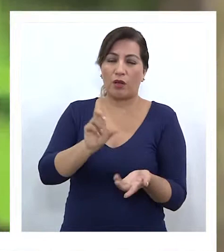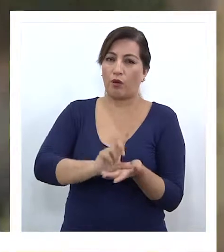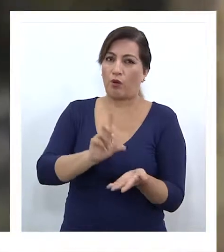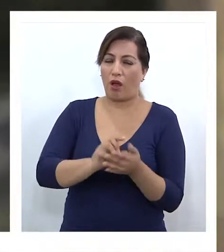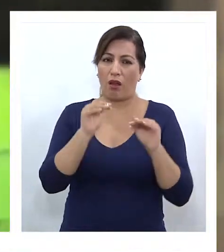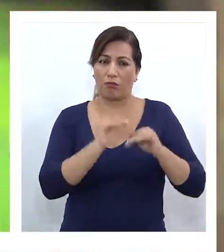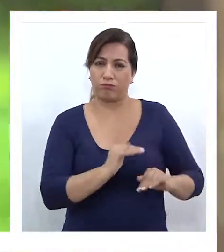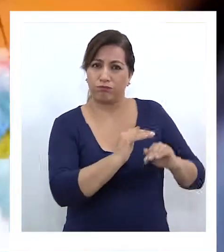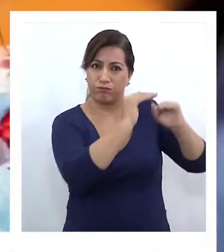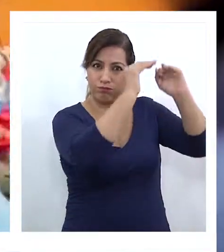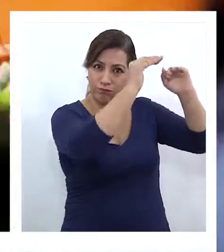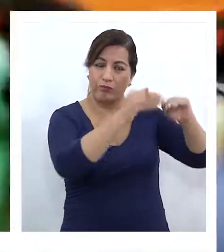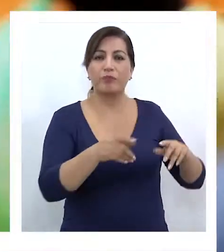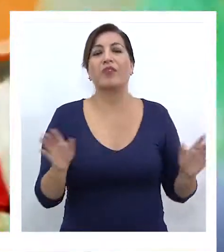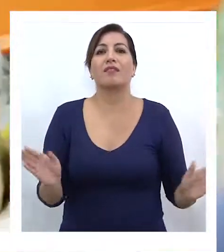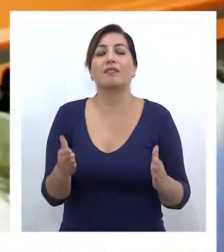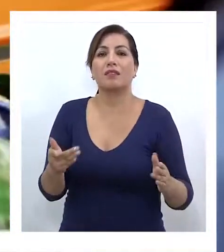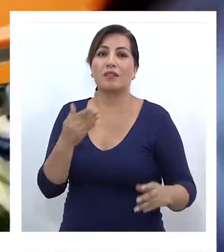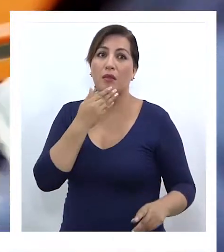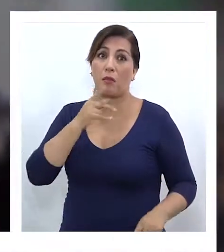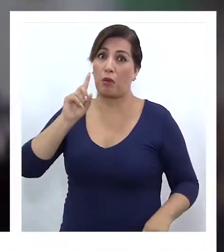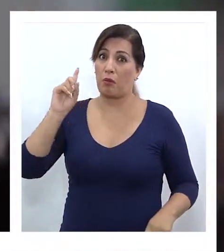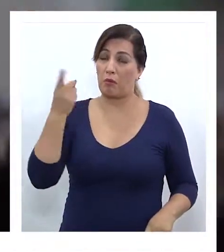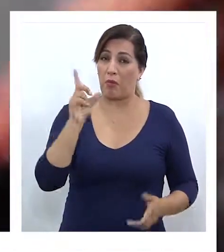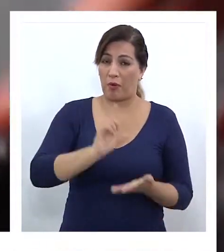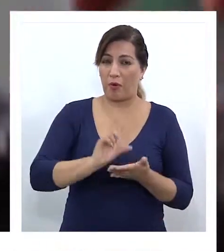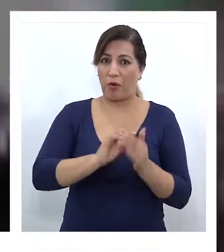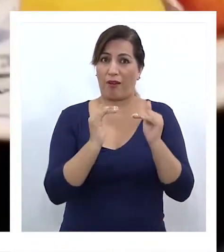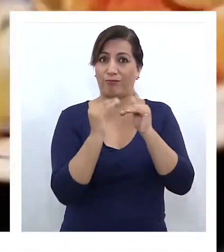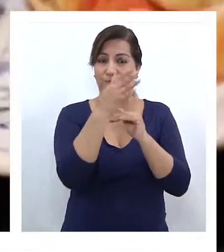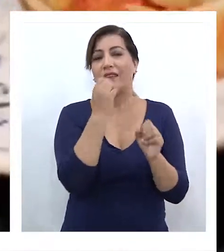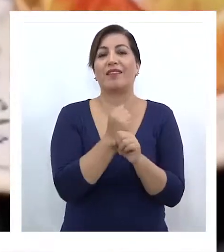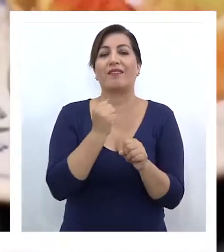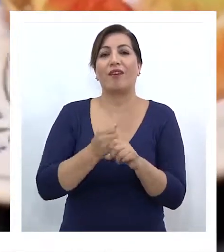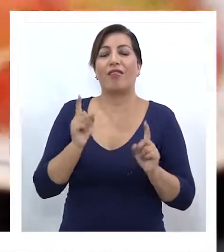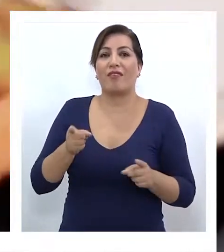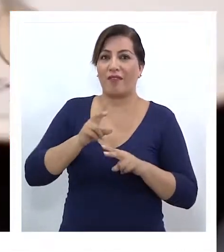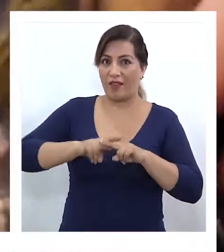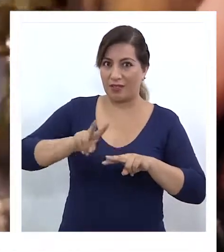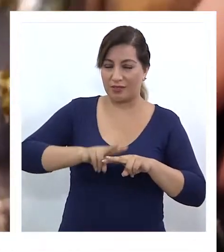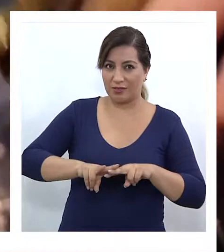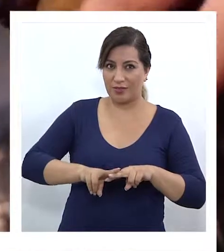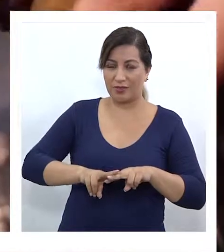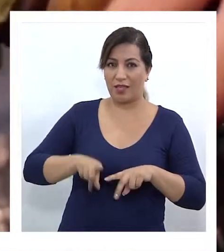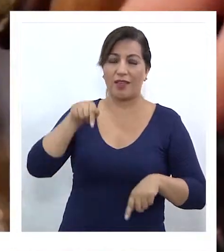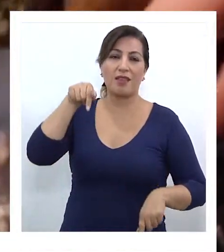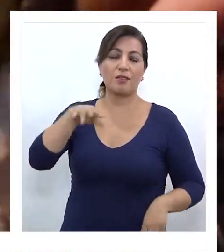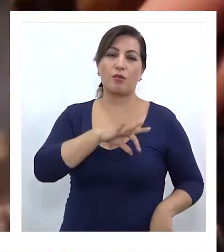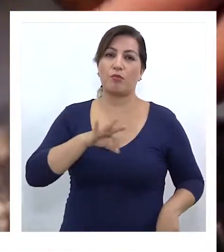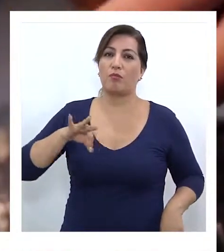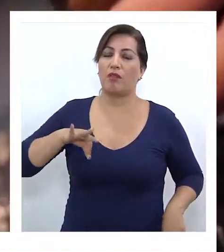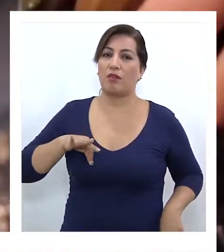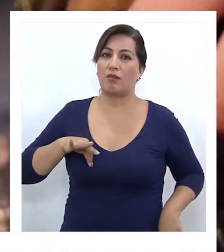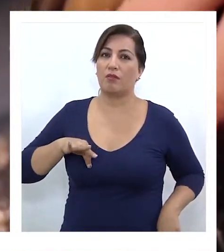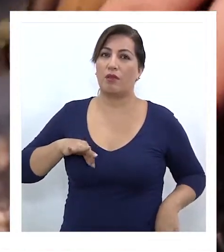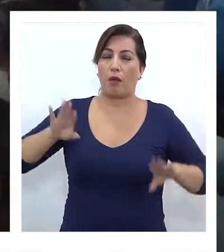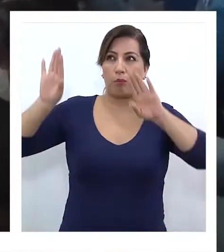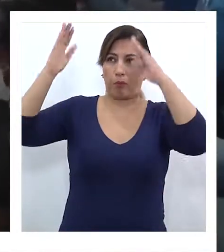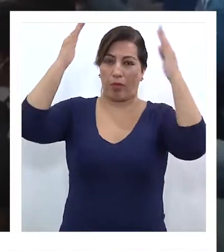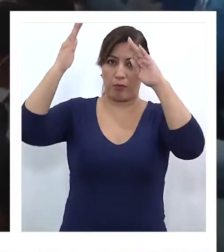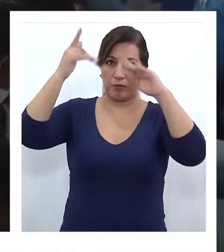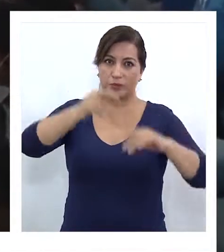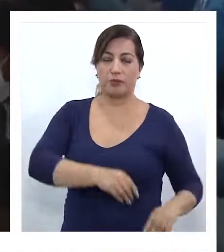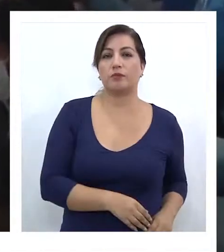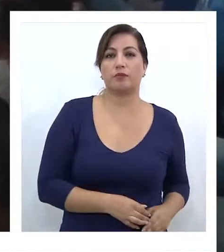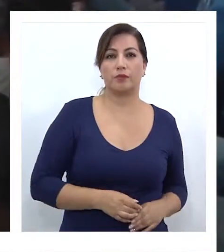locales e incentivos estará entre los primeros lugares de las tareas por realizar por parte del Ministerio de Medio